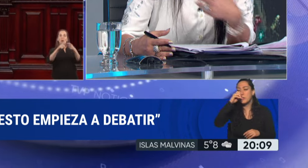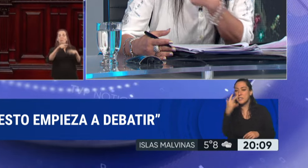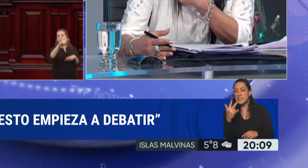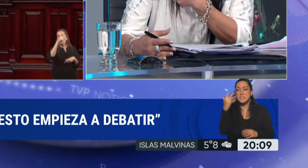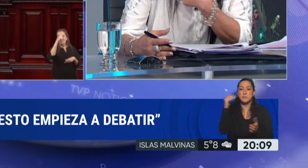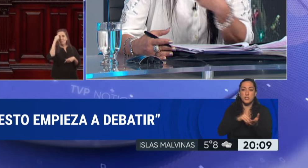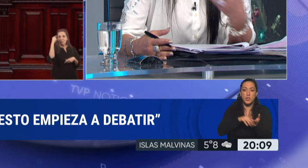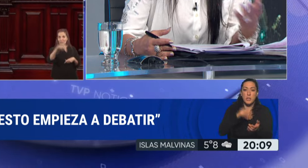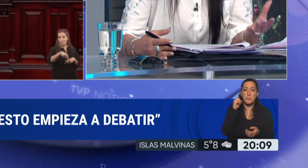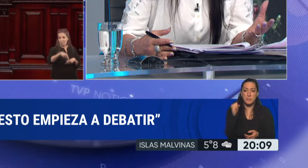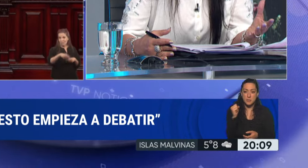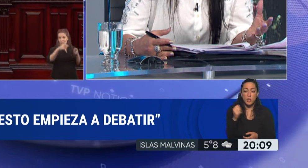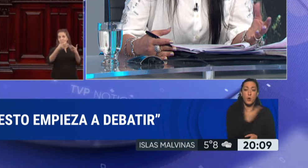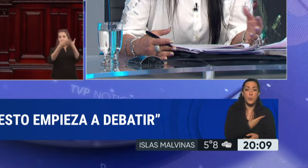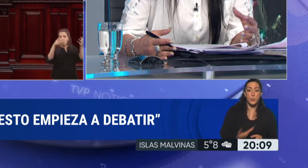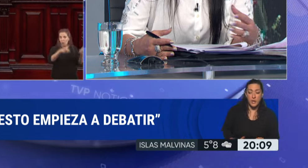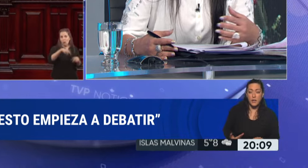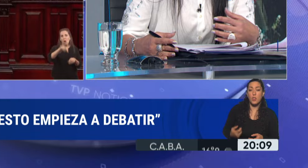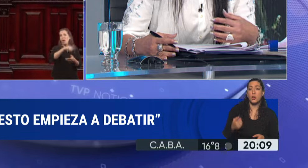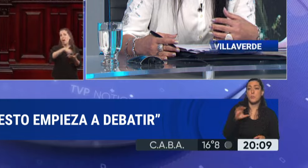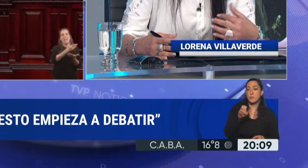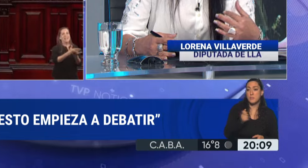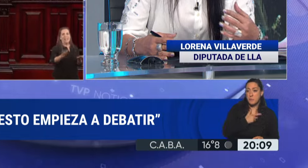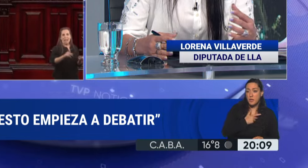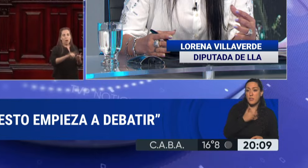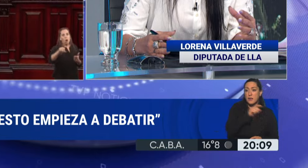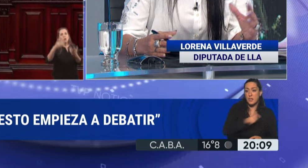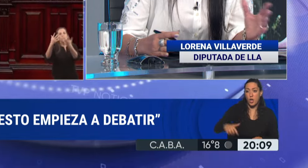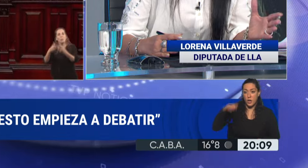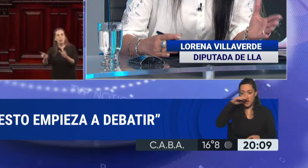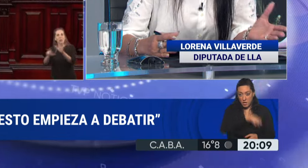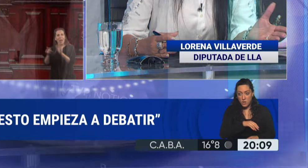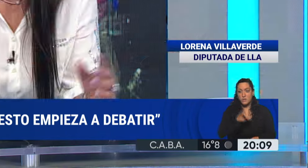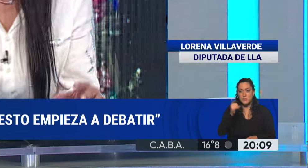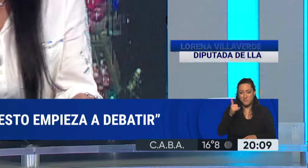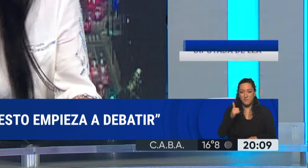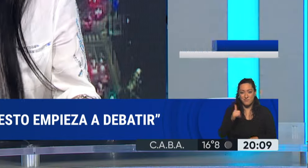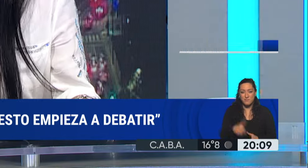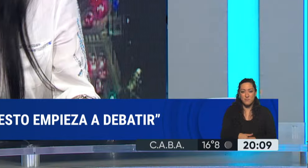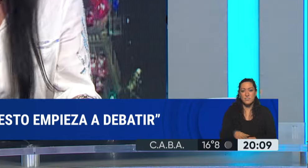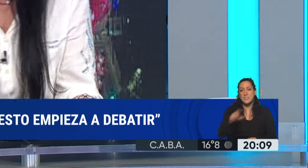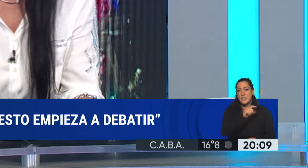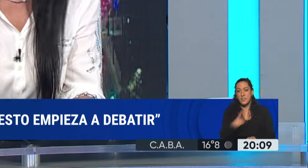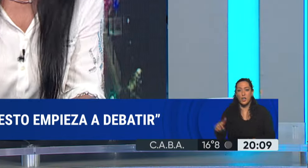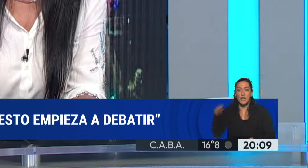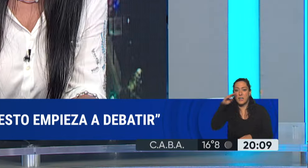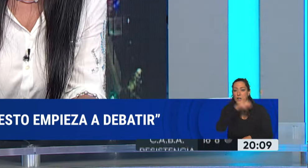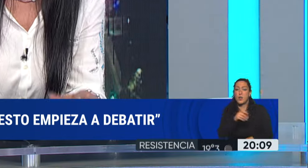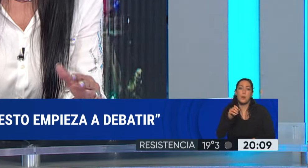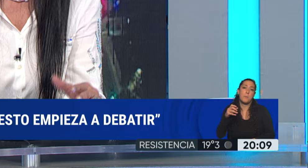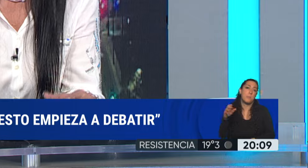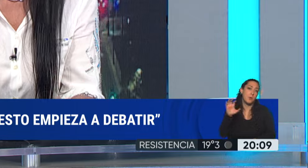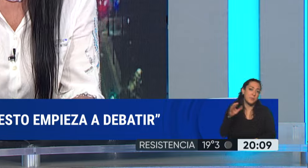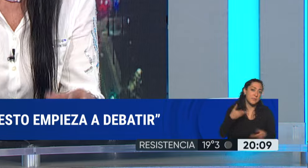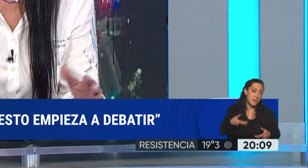en mi provincia el gobernador tiene estamos hablando de Río negro claro estamos hablando de Río negro mi provincia de Río negro el gobernador